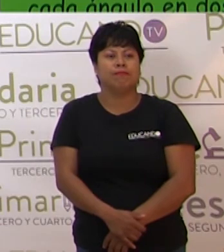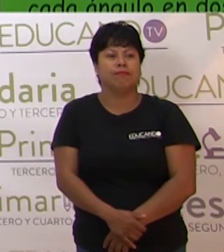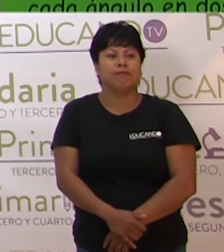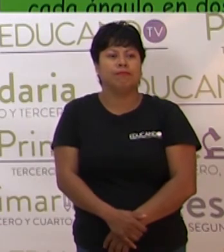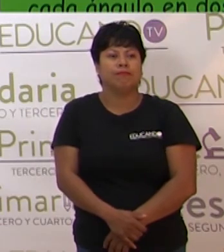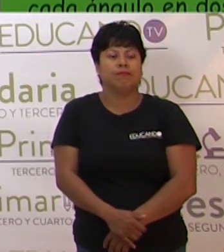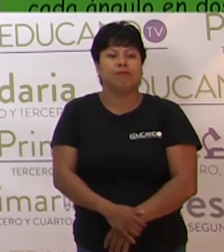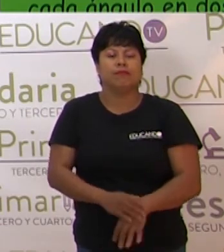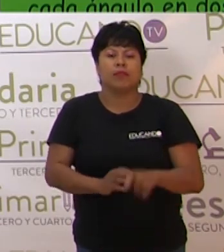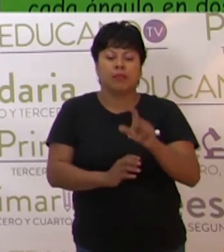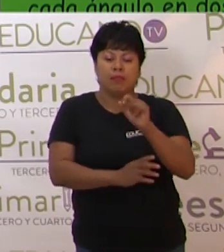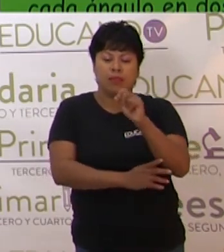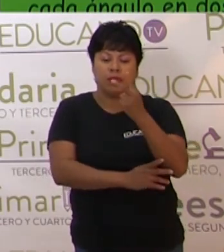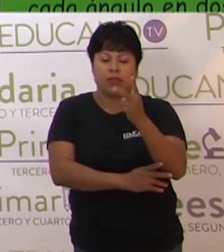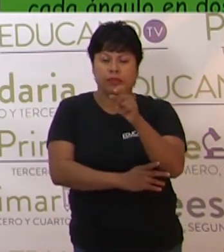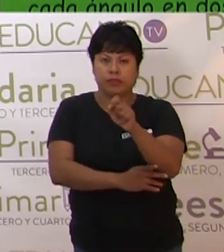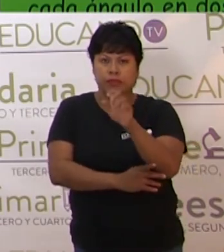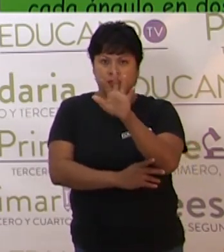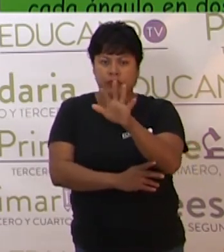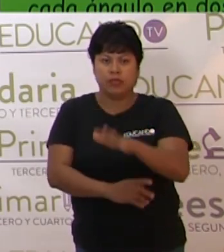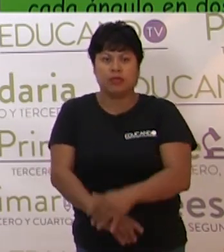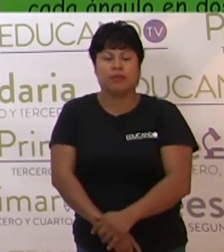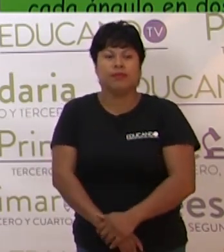como 22.5